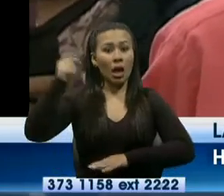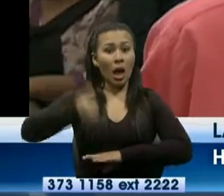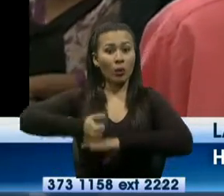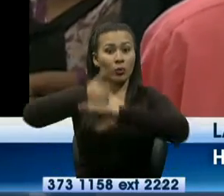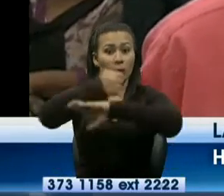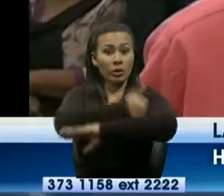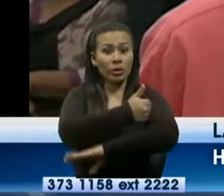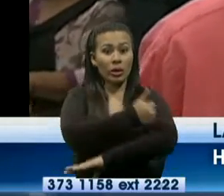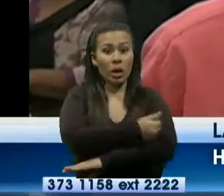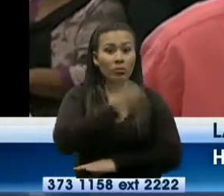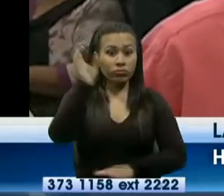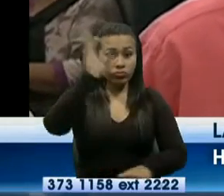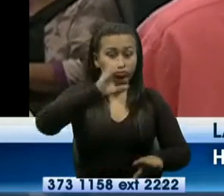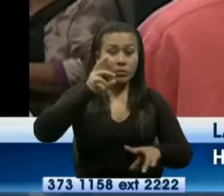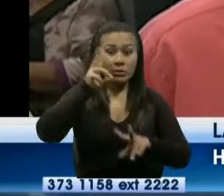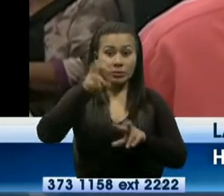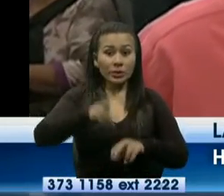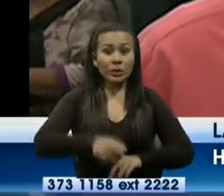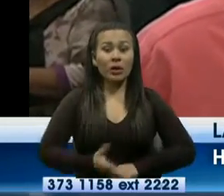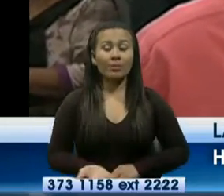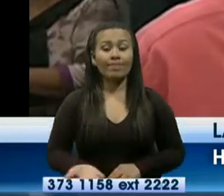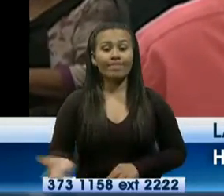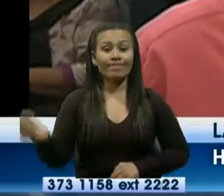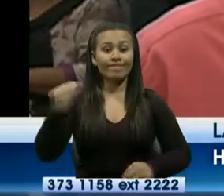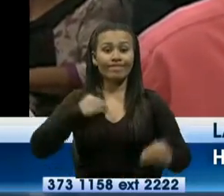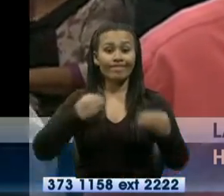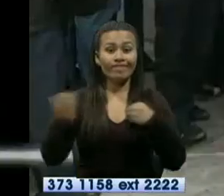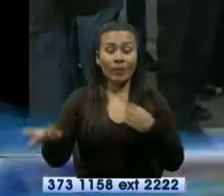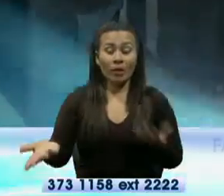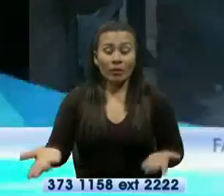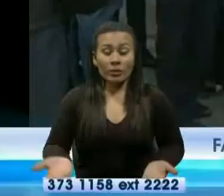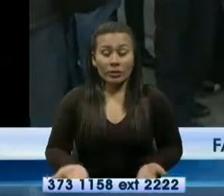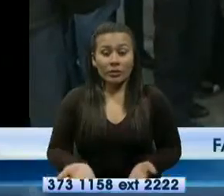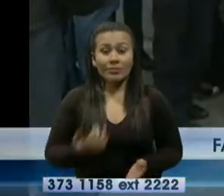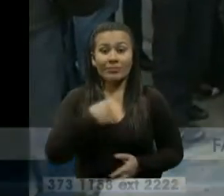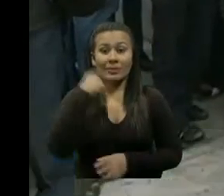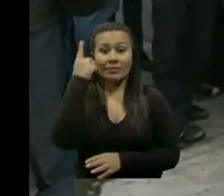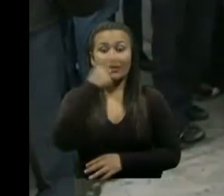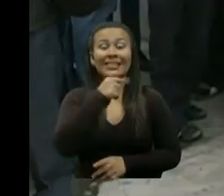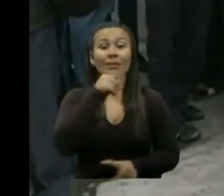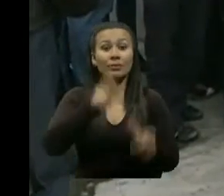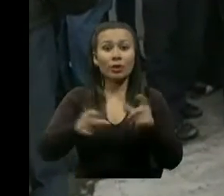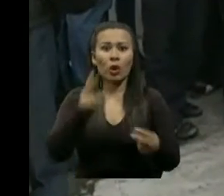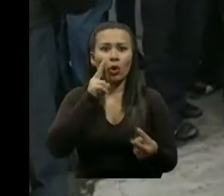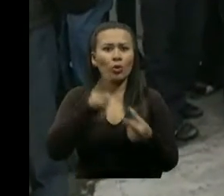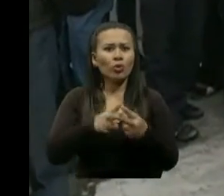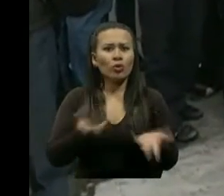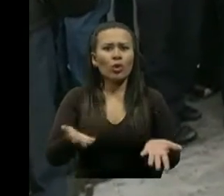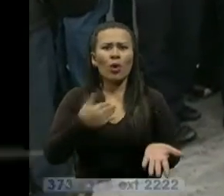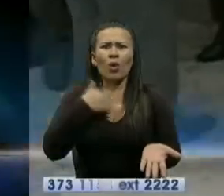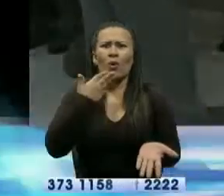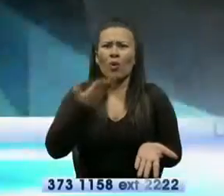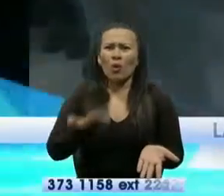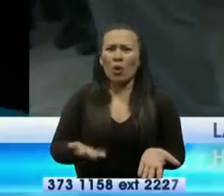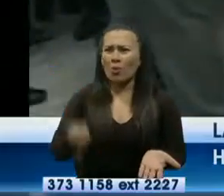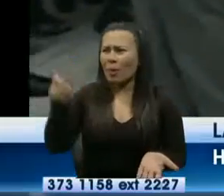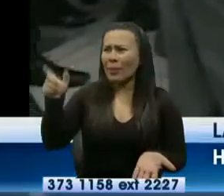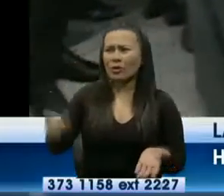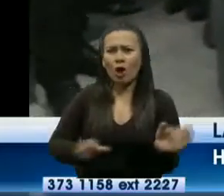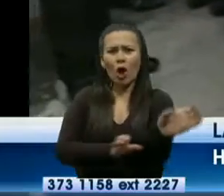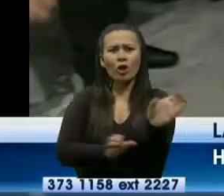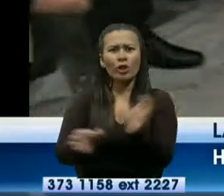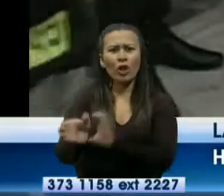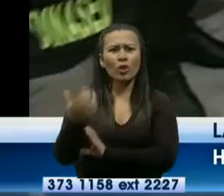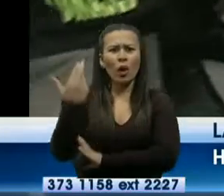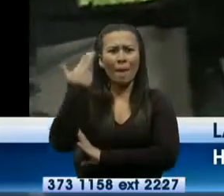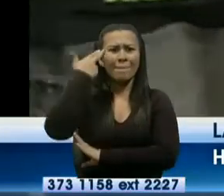investiguen y lleguen a unas claridades exactas, que esclarezcan. Quienes las conocían no encuentran explicación para este